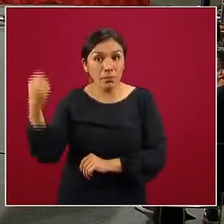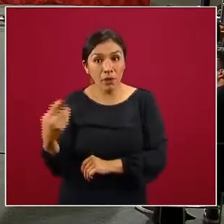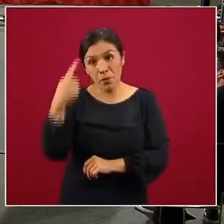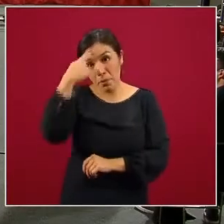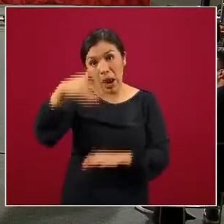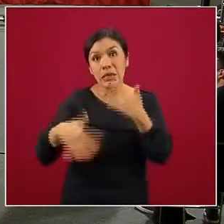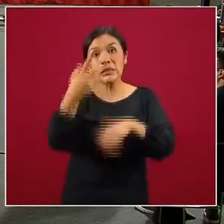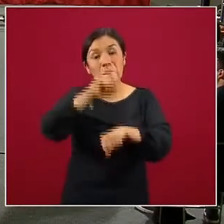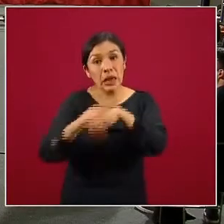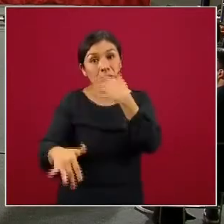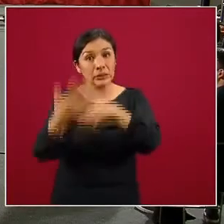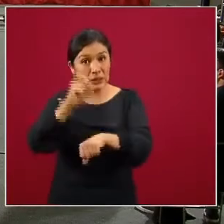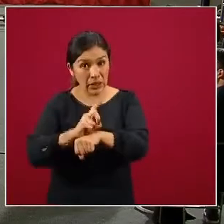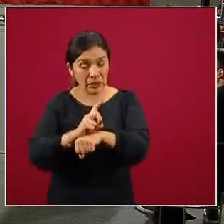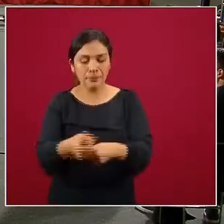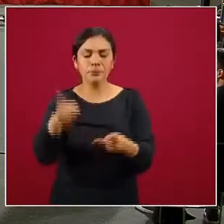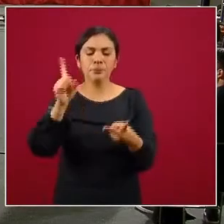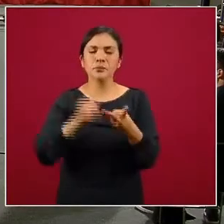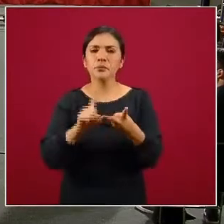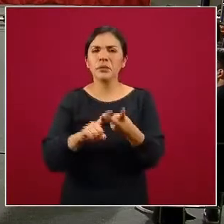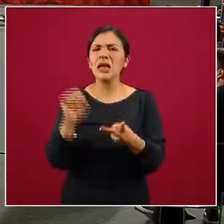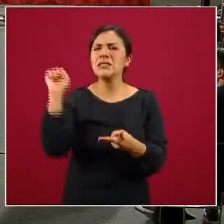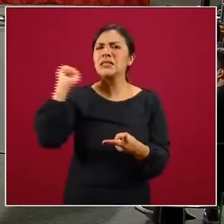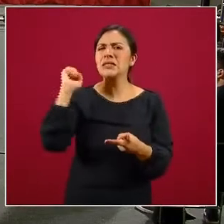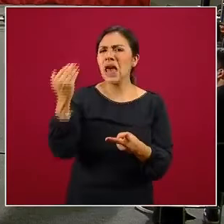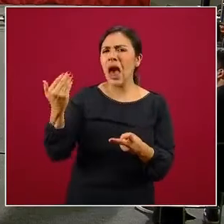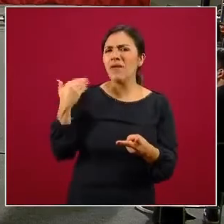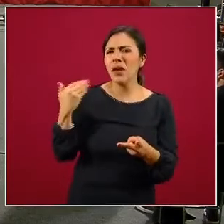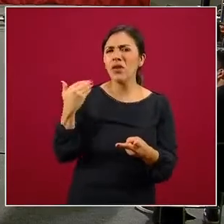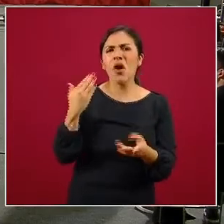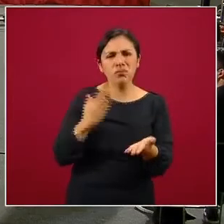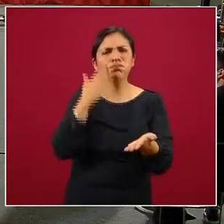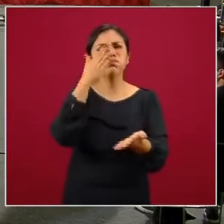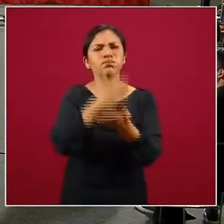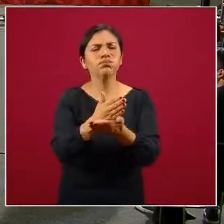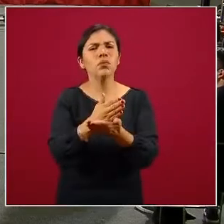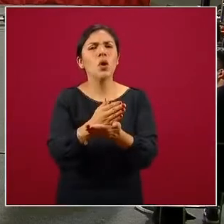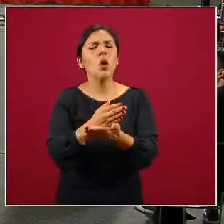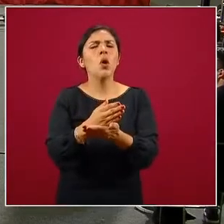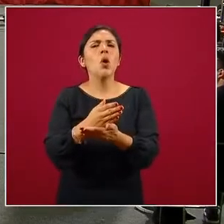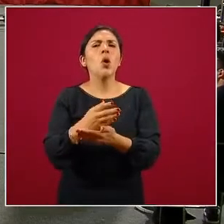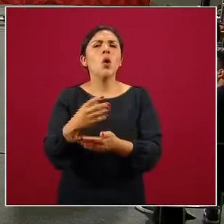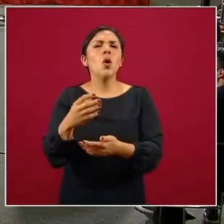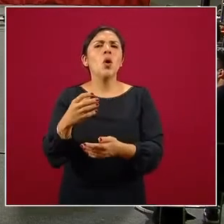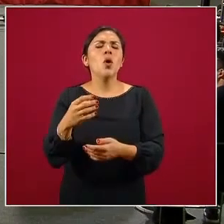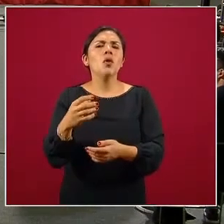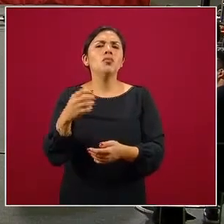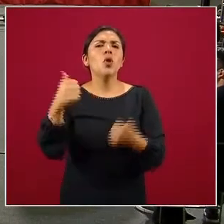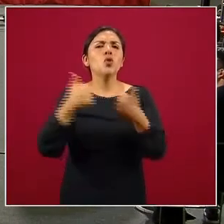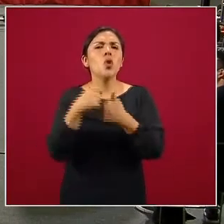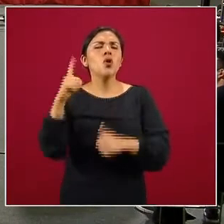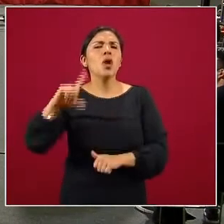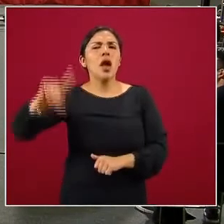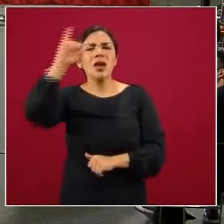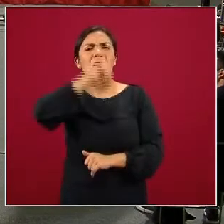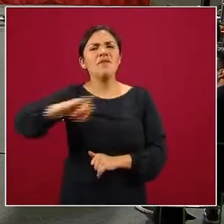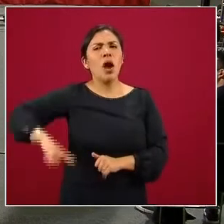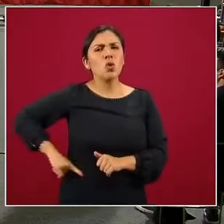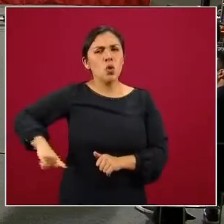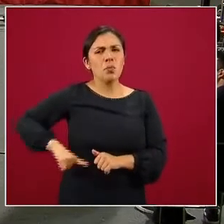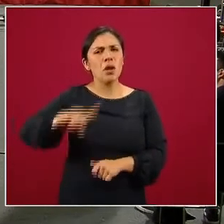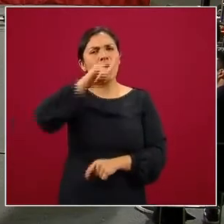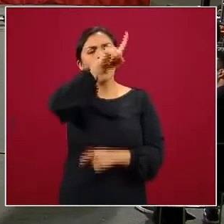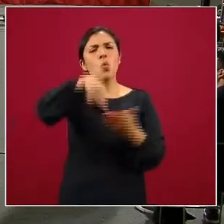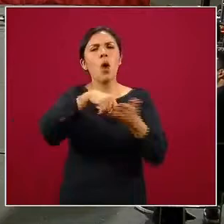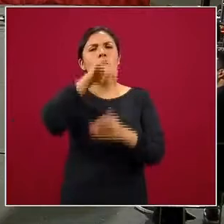días. La otra, el sábado pasado asistimos a un evento con la jefa de gobierno y la secretaria de Salud local, el sur de la Ciudad